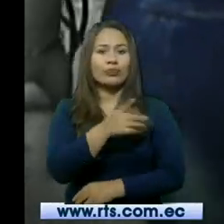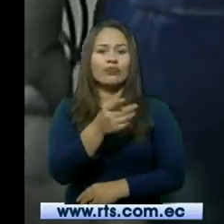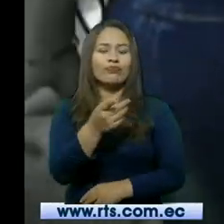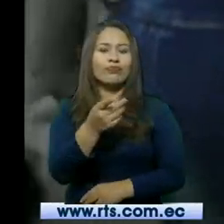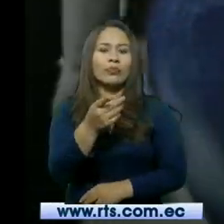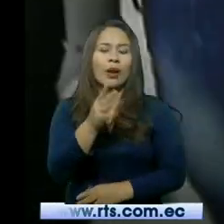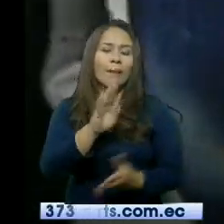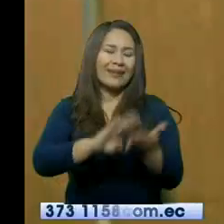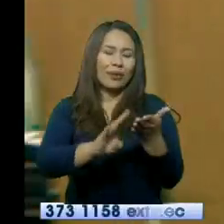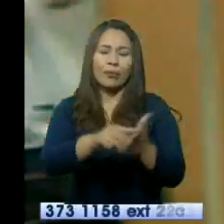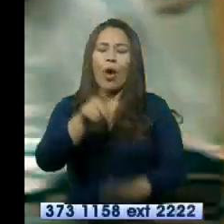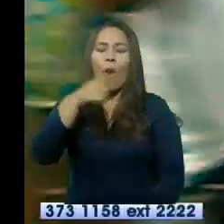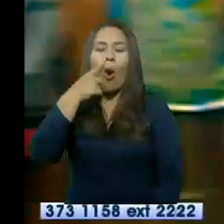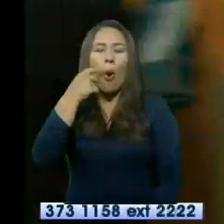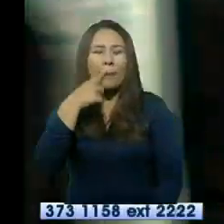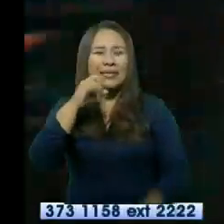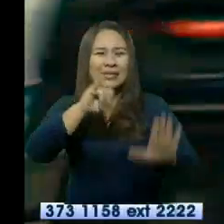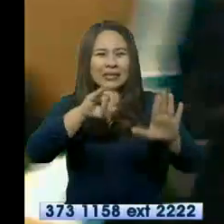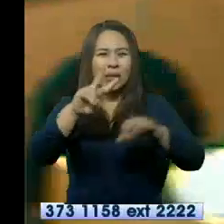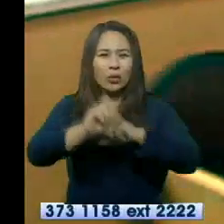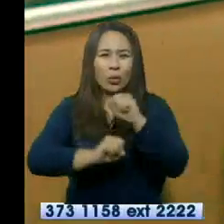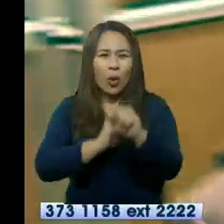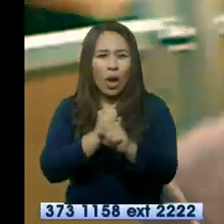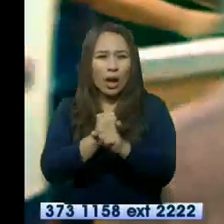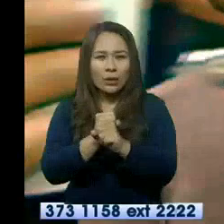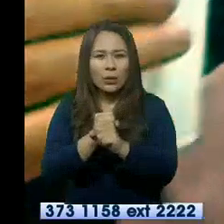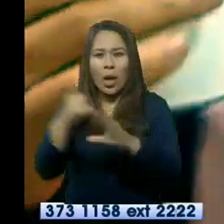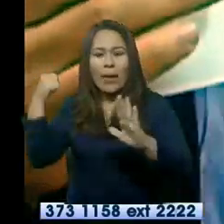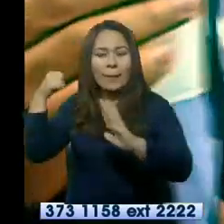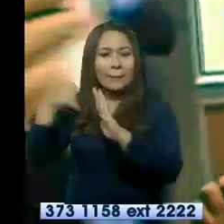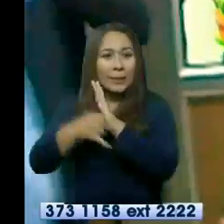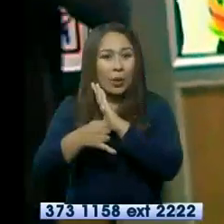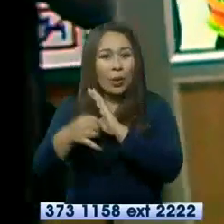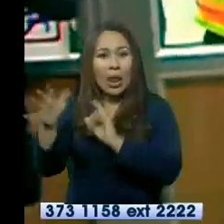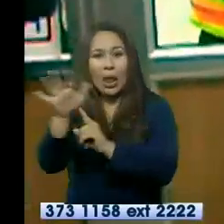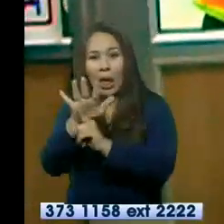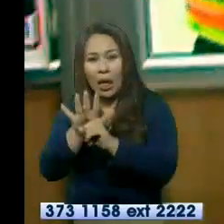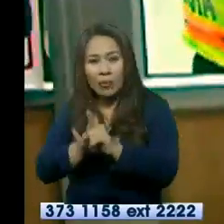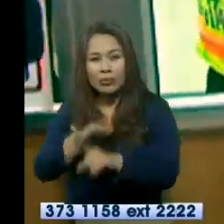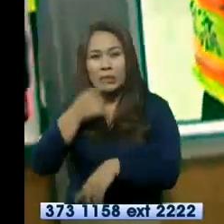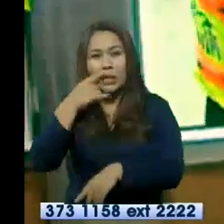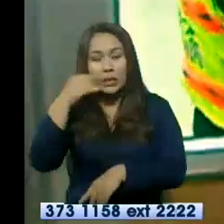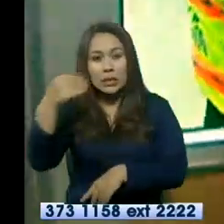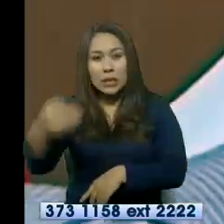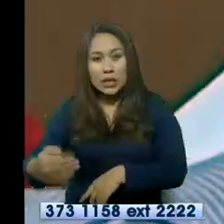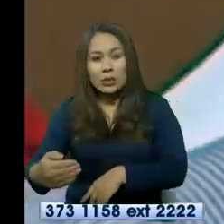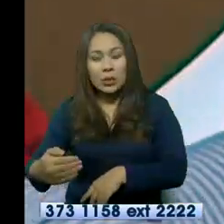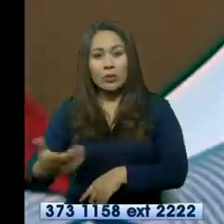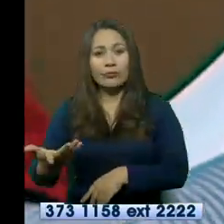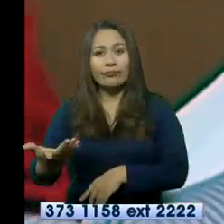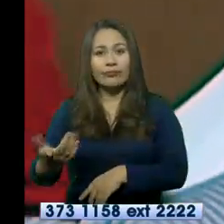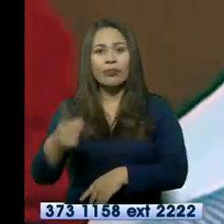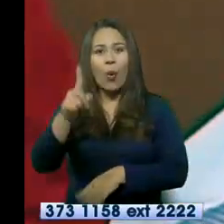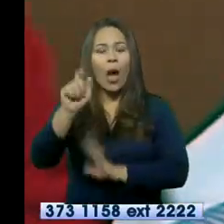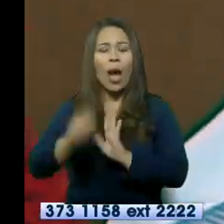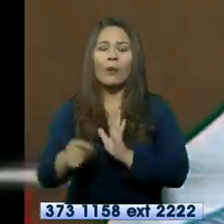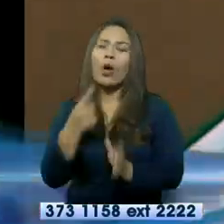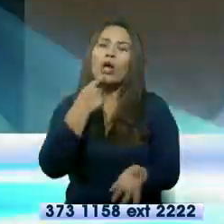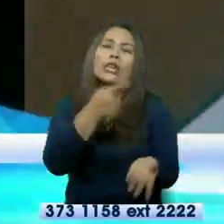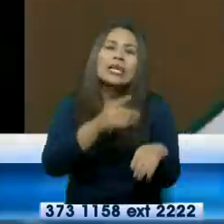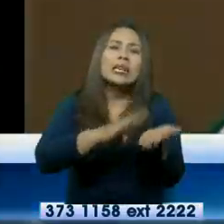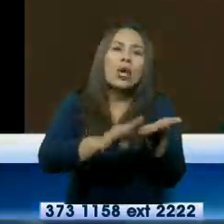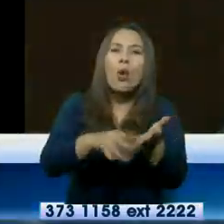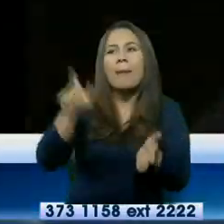edad. La fiscal que actualmente lleva el caso, Margarita Neira, y un abogado que presentó un justificativo de inasistencia del